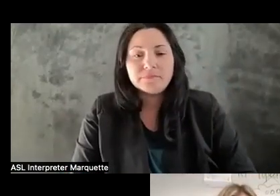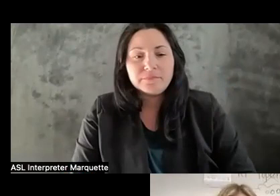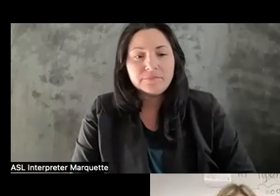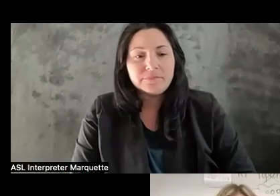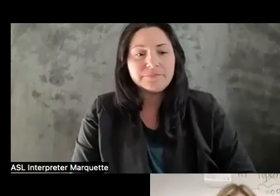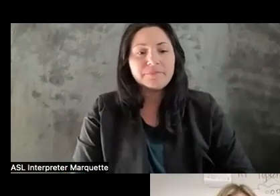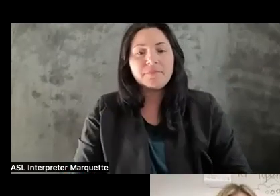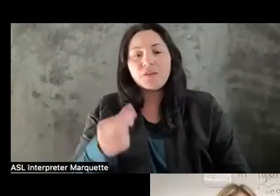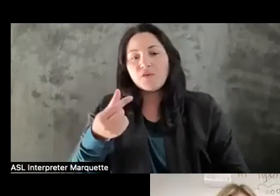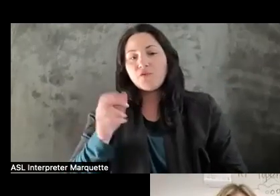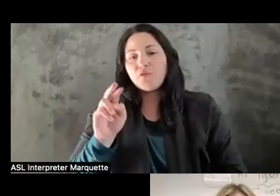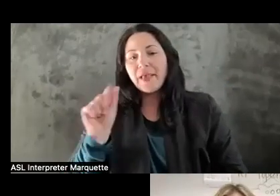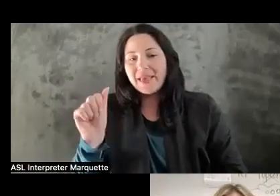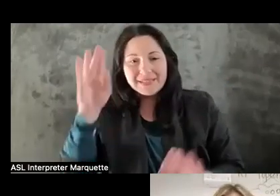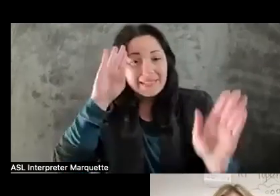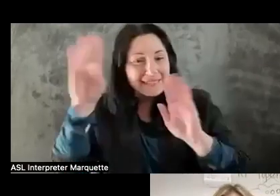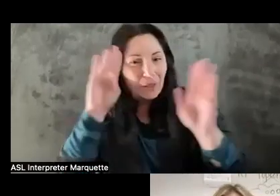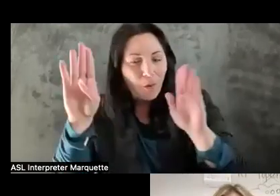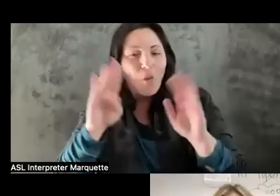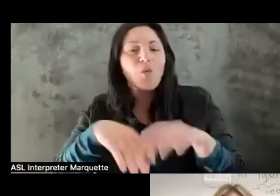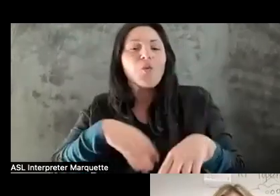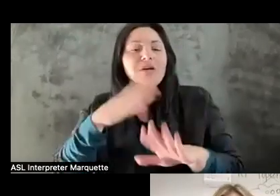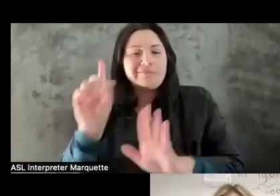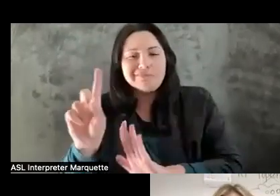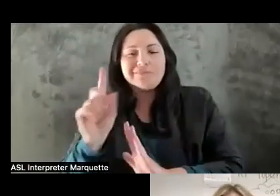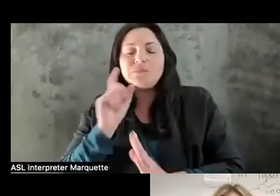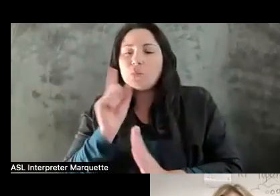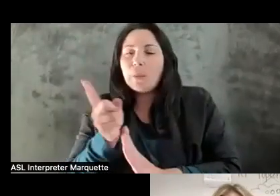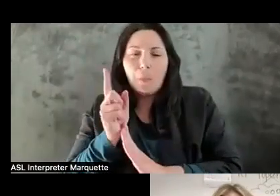Hi, all. We're going to get started in just a moment.